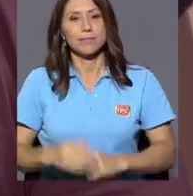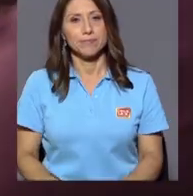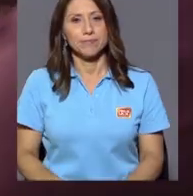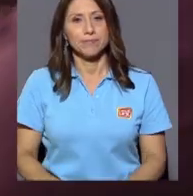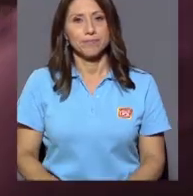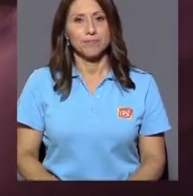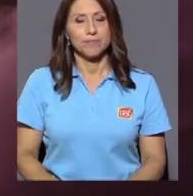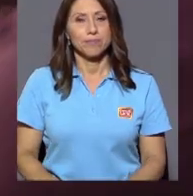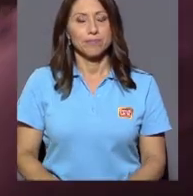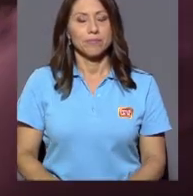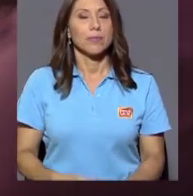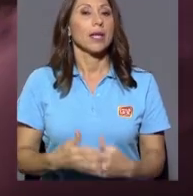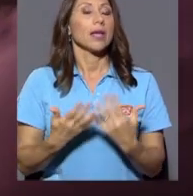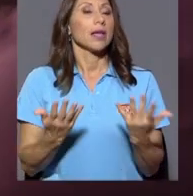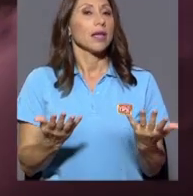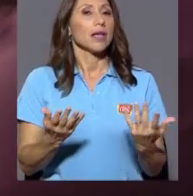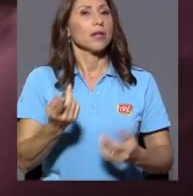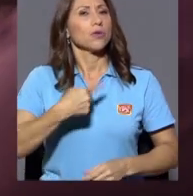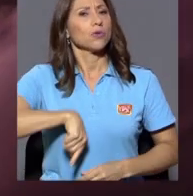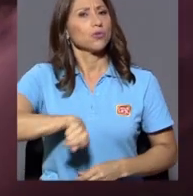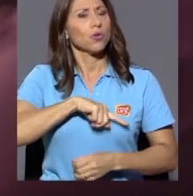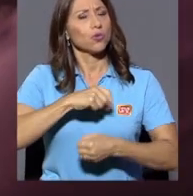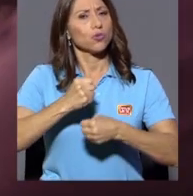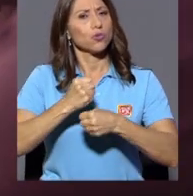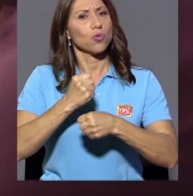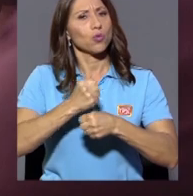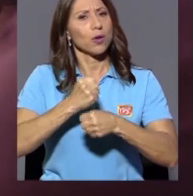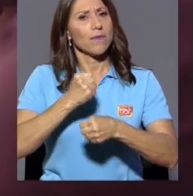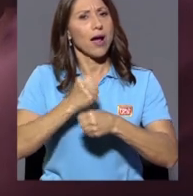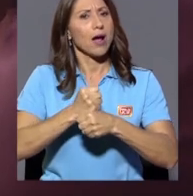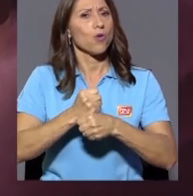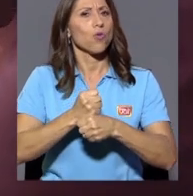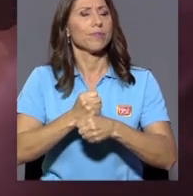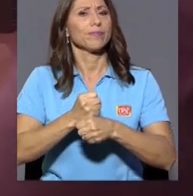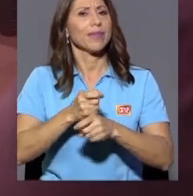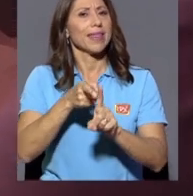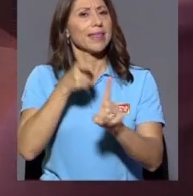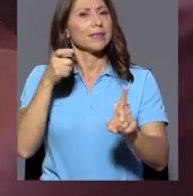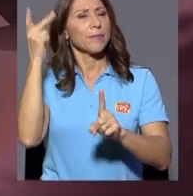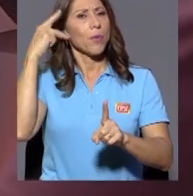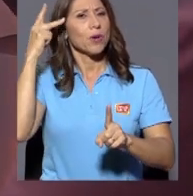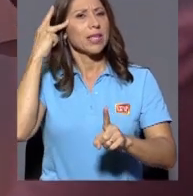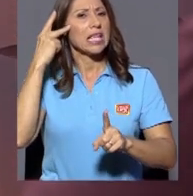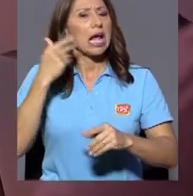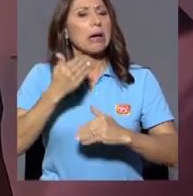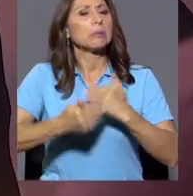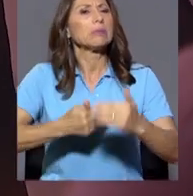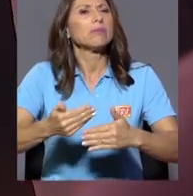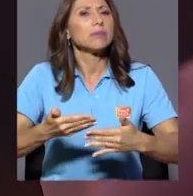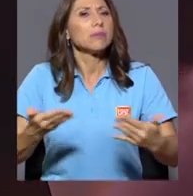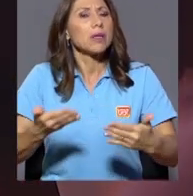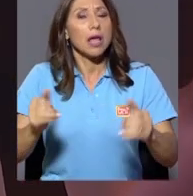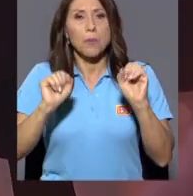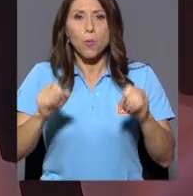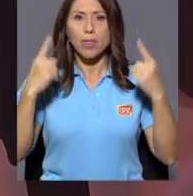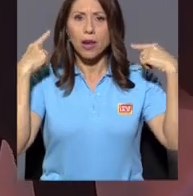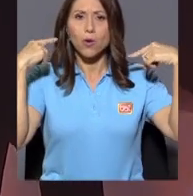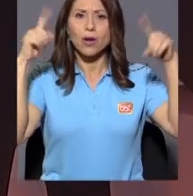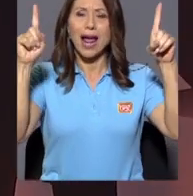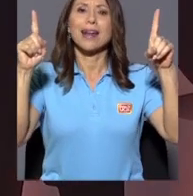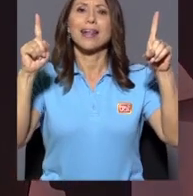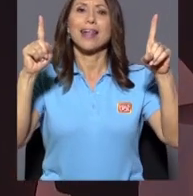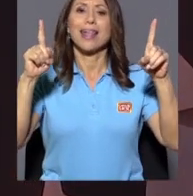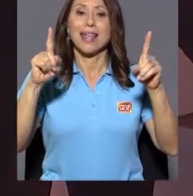social hacia donde vamos con un trabajo sobre todo desde la política que pueda lograr esas reivindicaciones